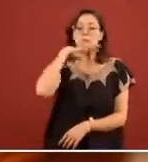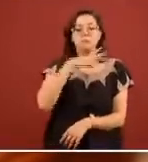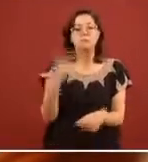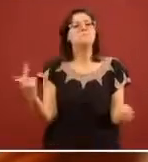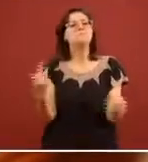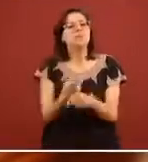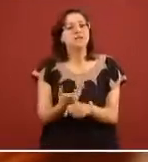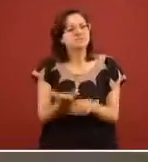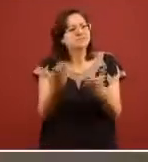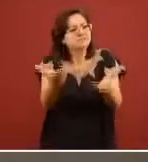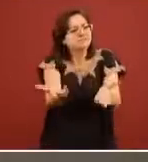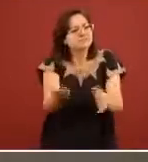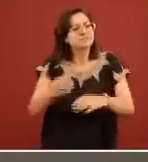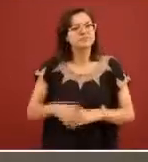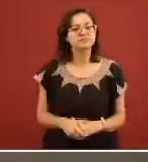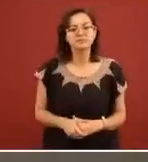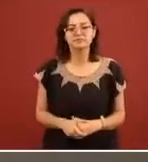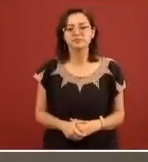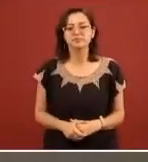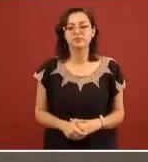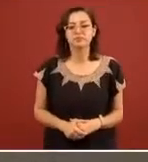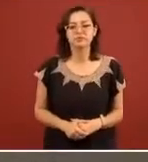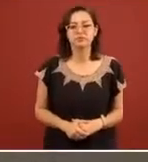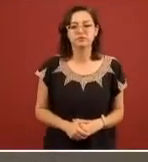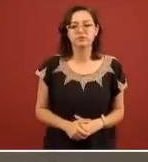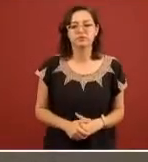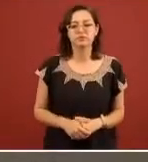médicos de primer contacto? Gracias.